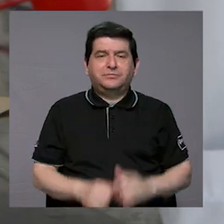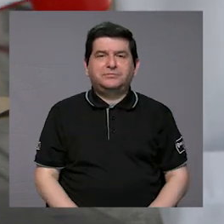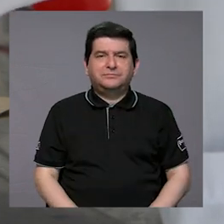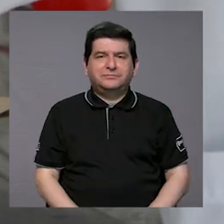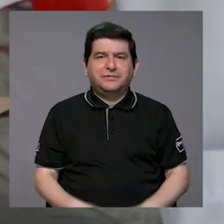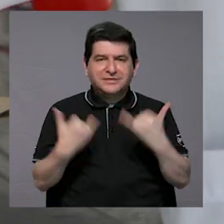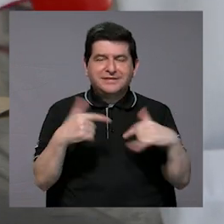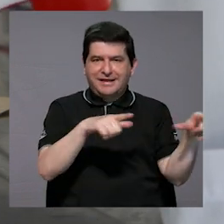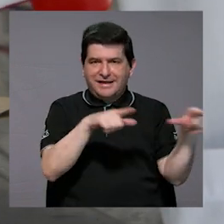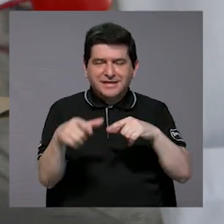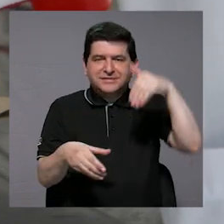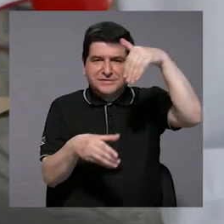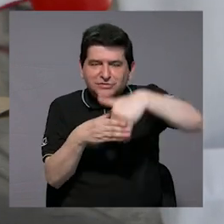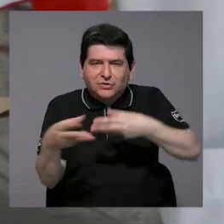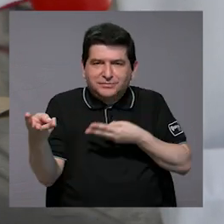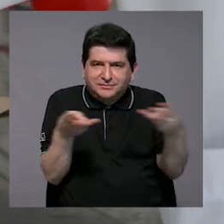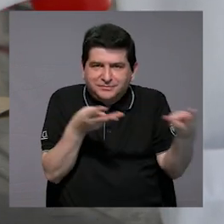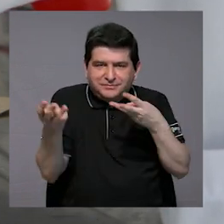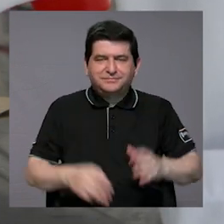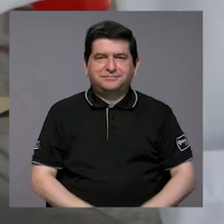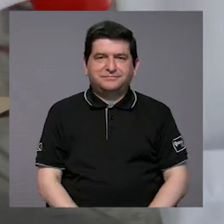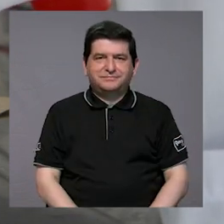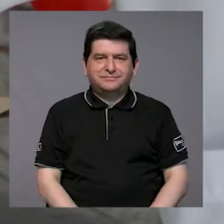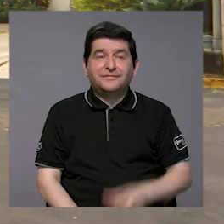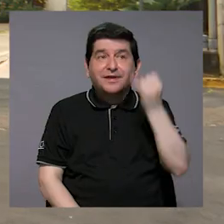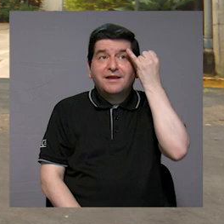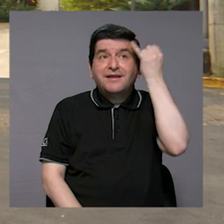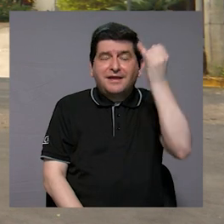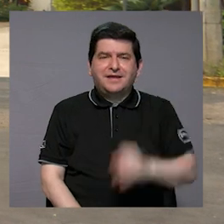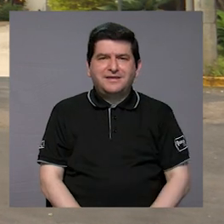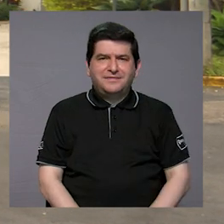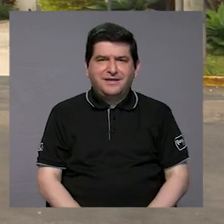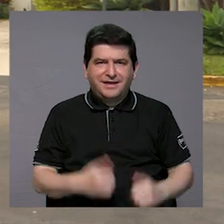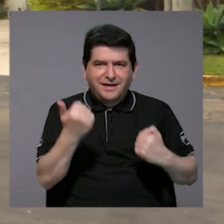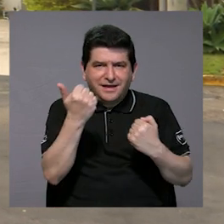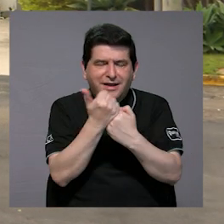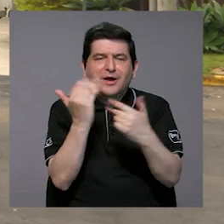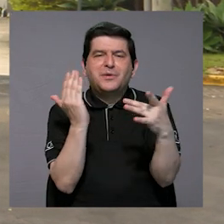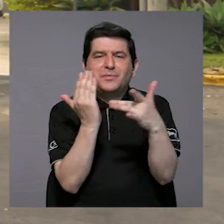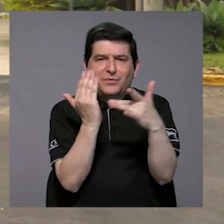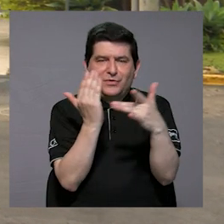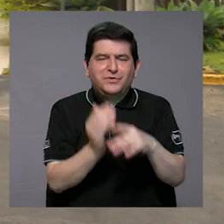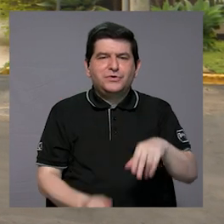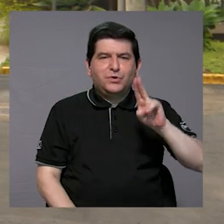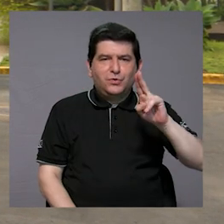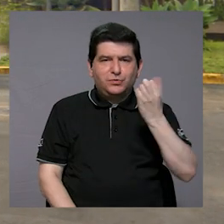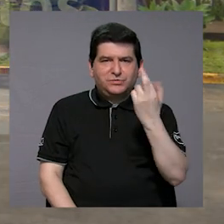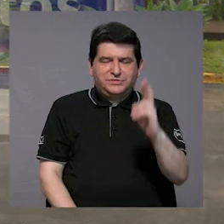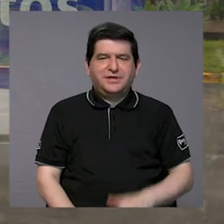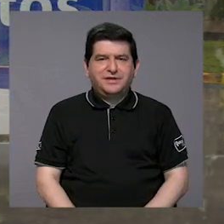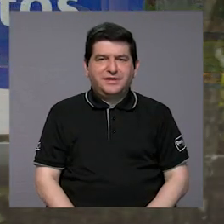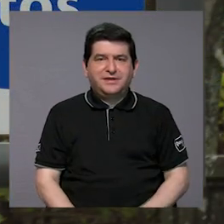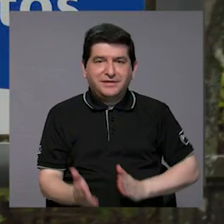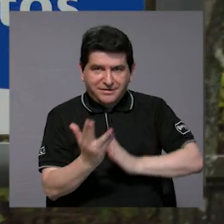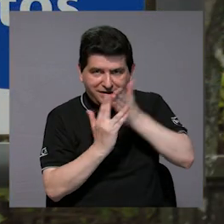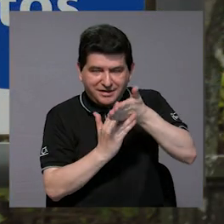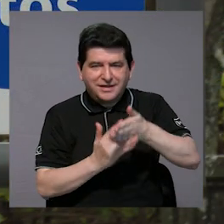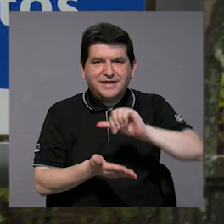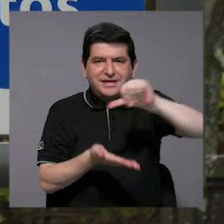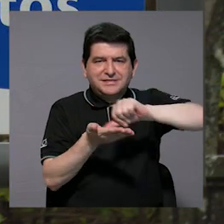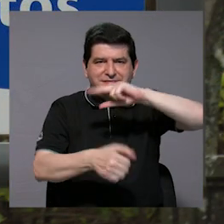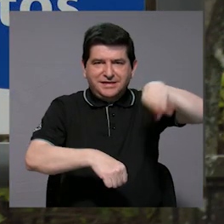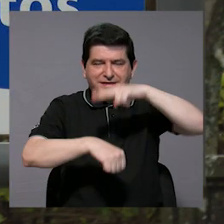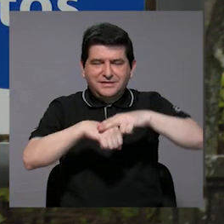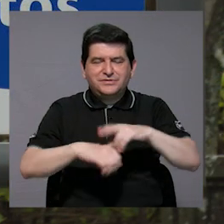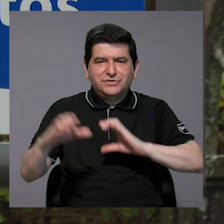innovador en este campo, que se encuentra listo para ingresar al mercado. Esta iniciativa contó con la asesoría técnica de la UCR